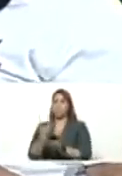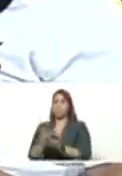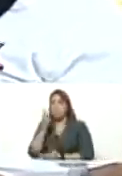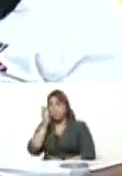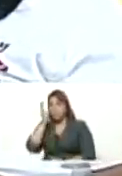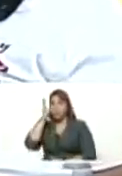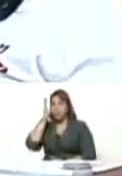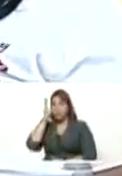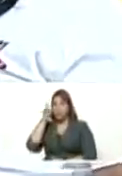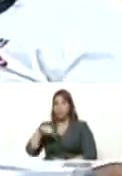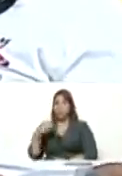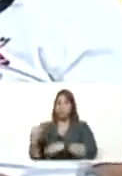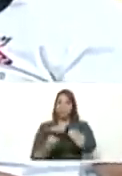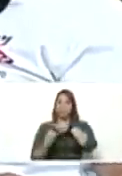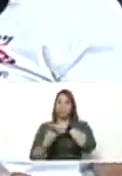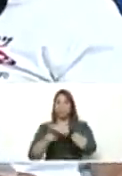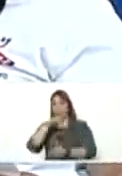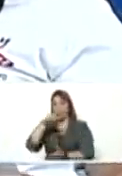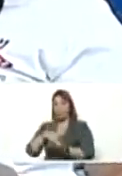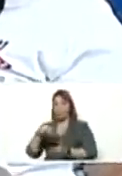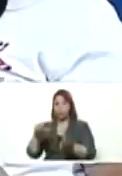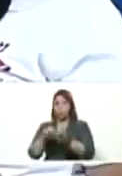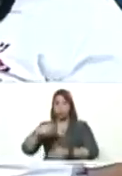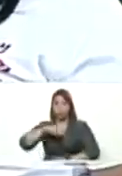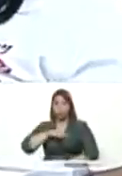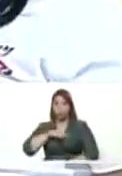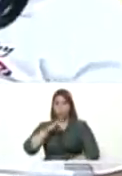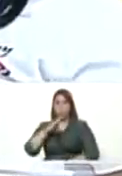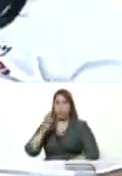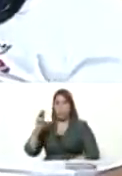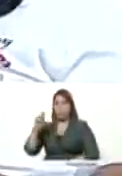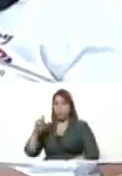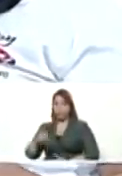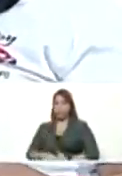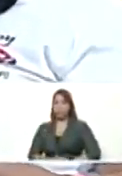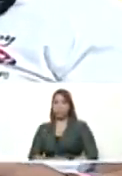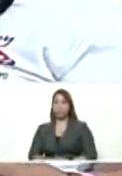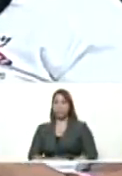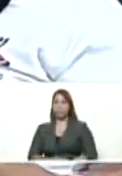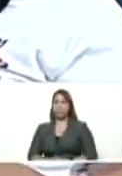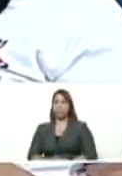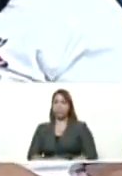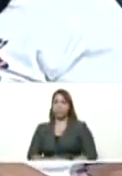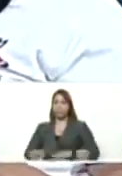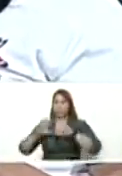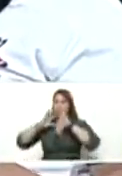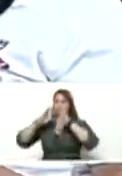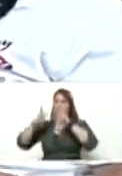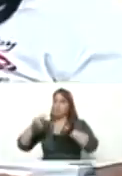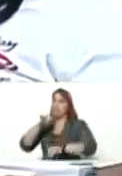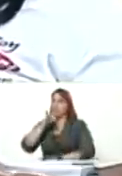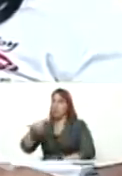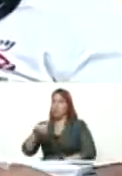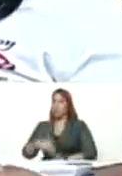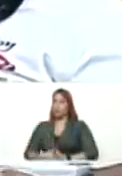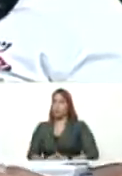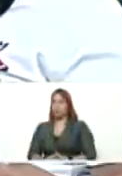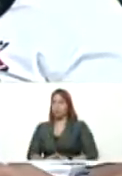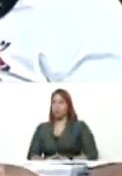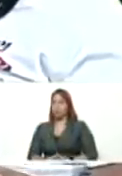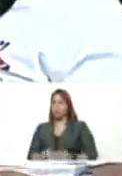una instancia nacional donde nosotros como Consejos Productivos de Trabajadores y Trabajadoras reportemos todas